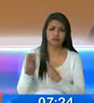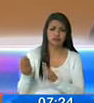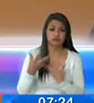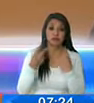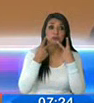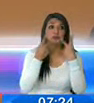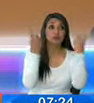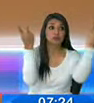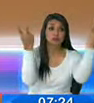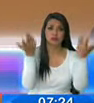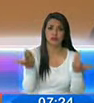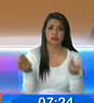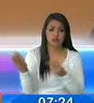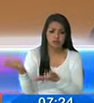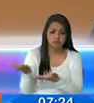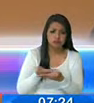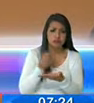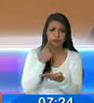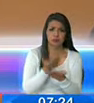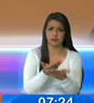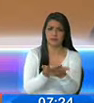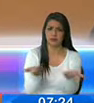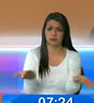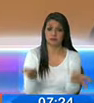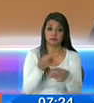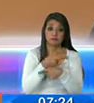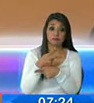el Consejo de Participación Ciudadana bien podría